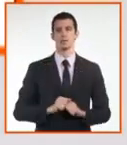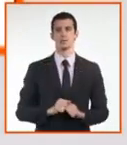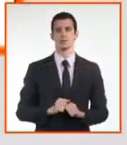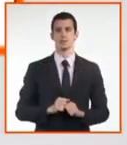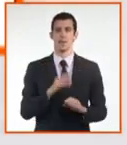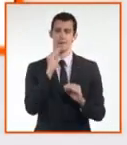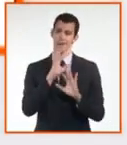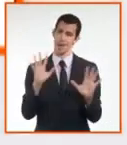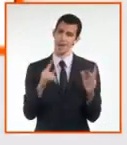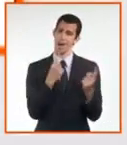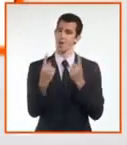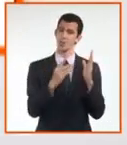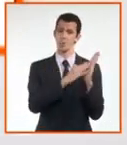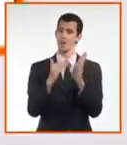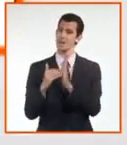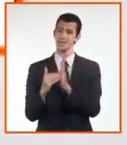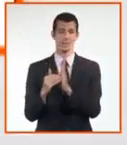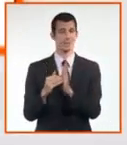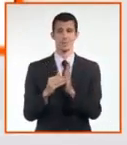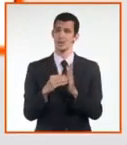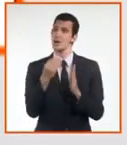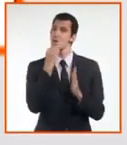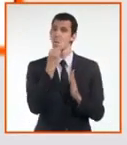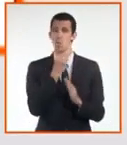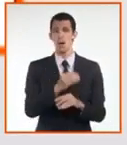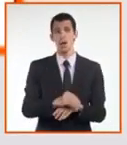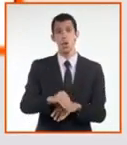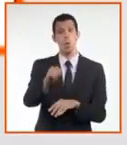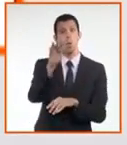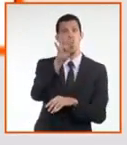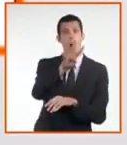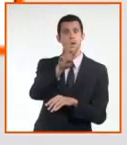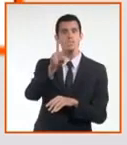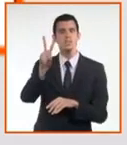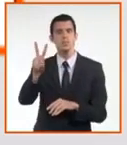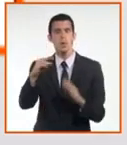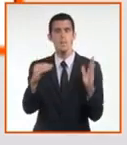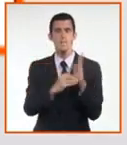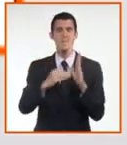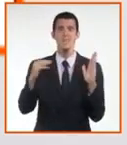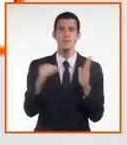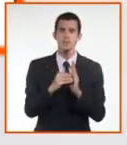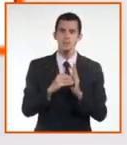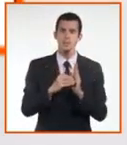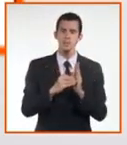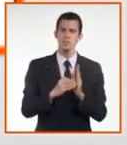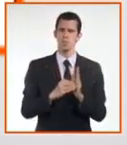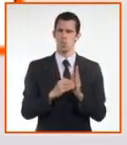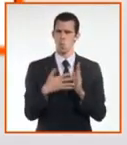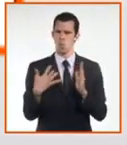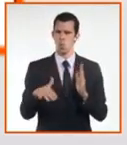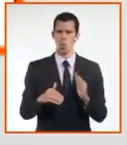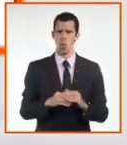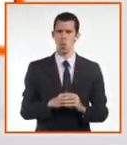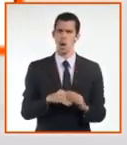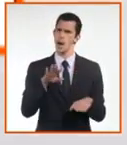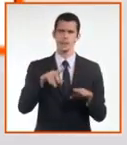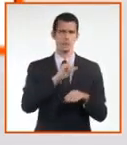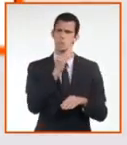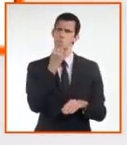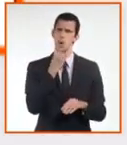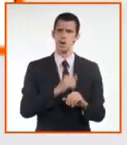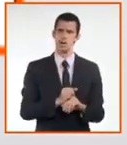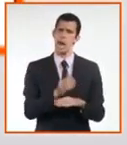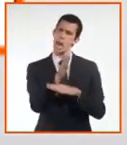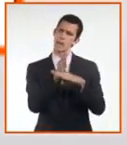pero vemos 228 hemos dado 36 pero para poder minimizar esos problemas también hemos tenido que